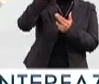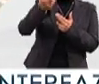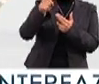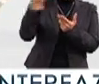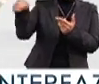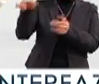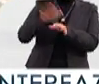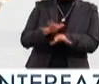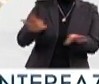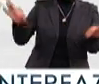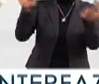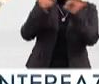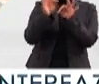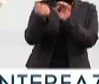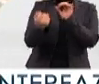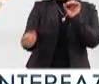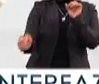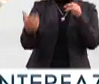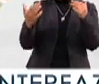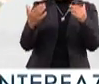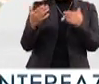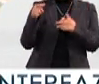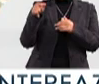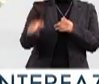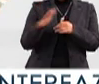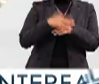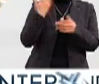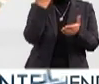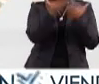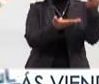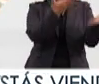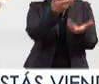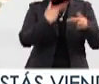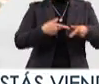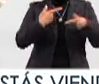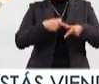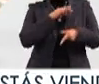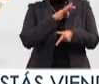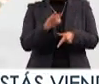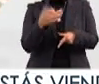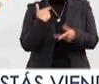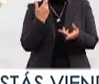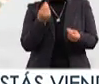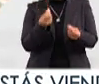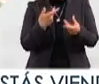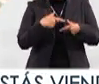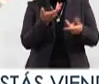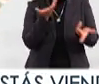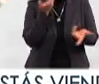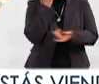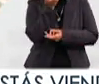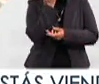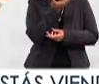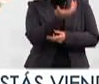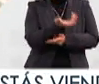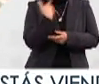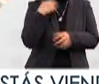sabemos que es una de las más de mayor prestigio y de mayor demanda o que puede existir mucha demanda pero también son muy